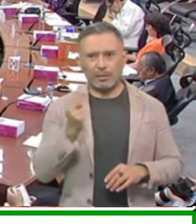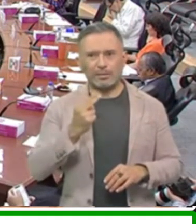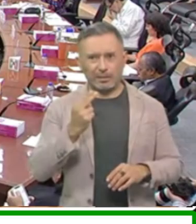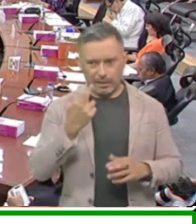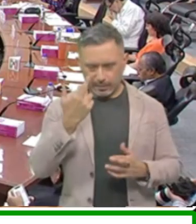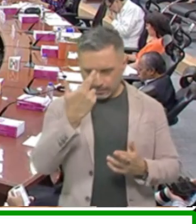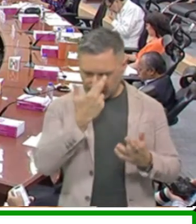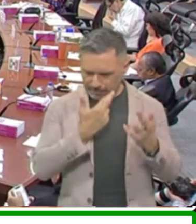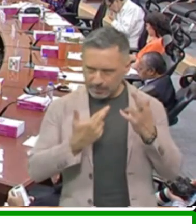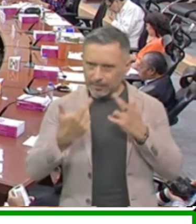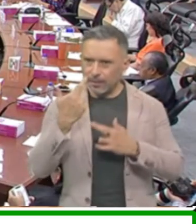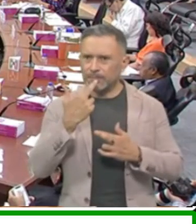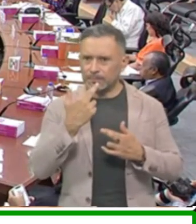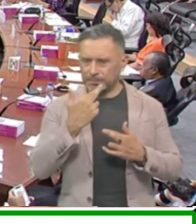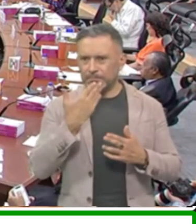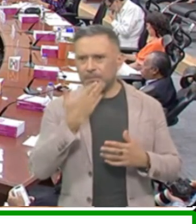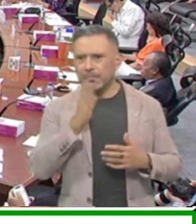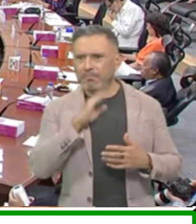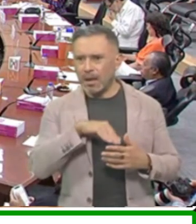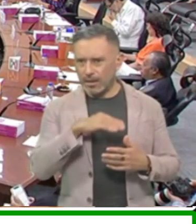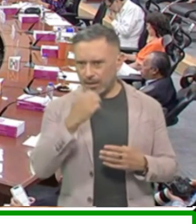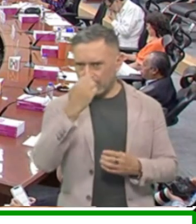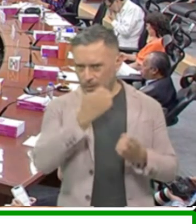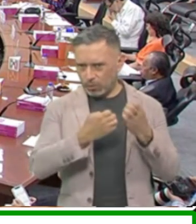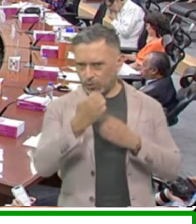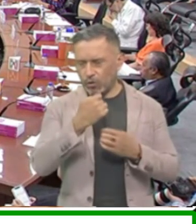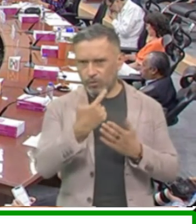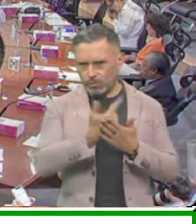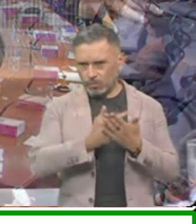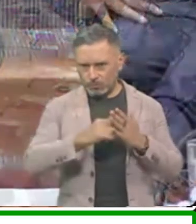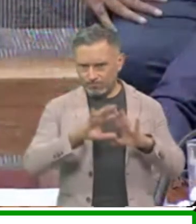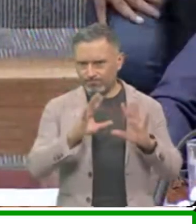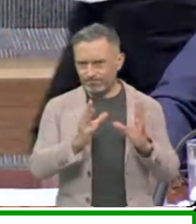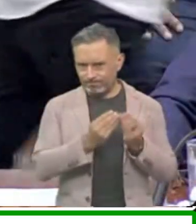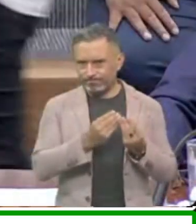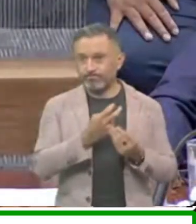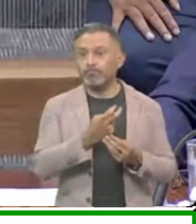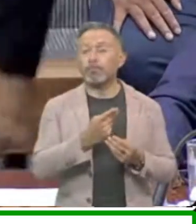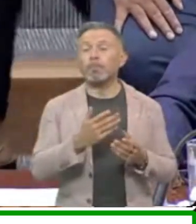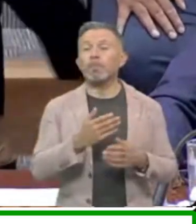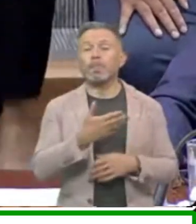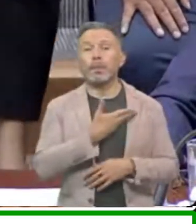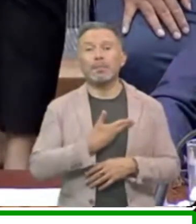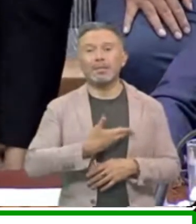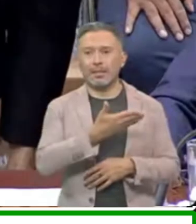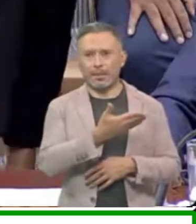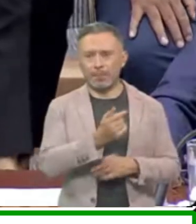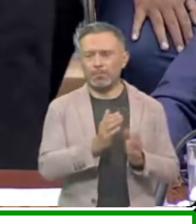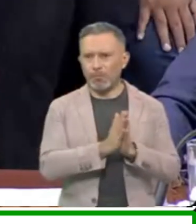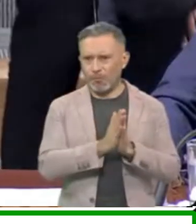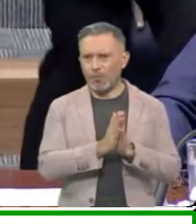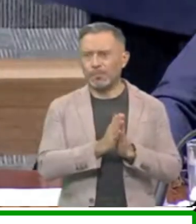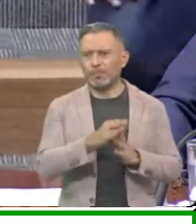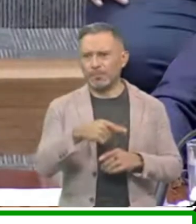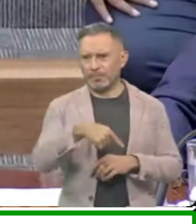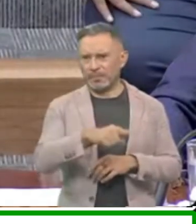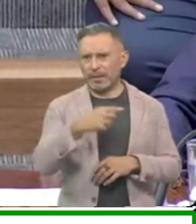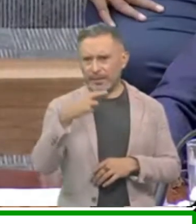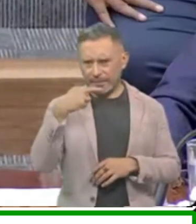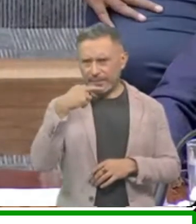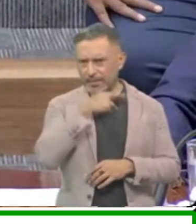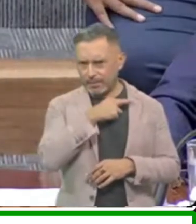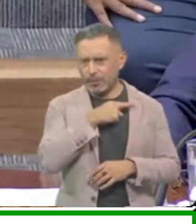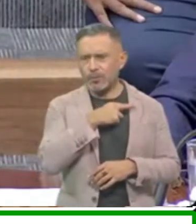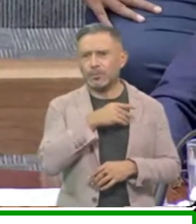para poder hacer esa revisión integral. Y en ese ánimo, Presidenta, le pido por favor nos entregue a la brevedad